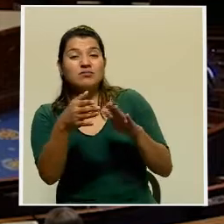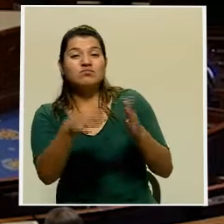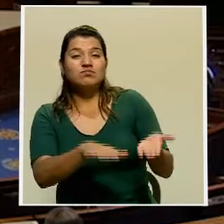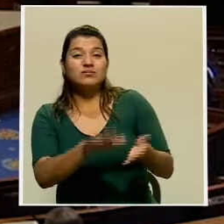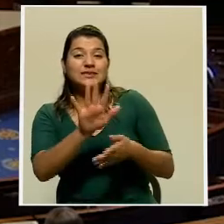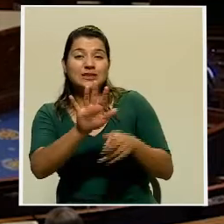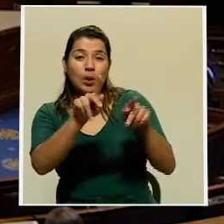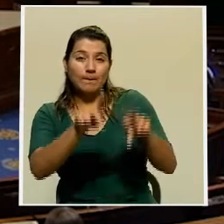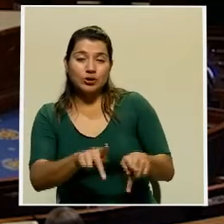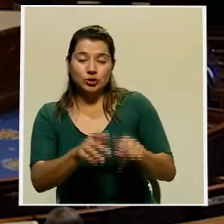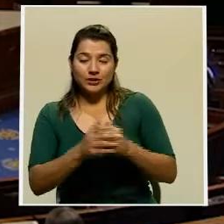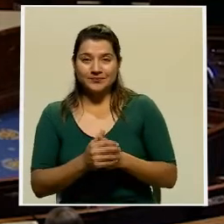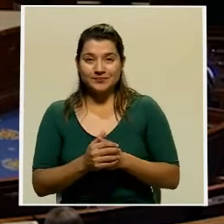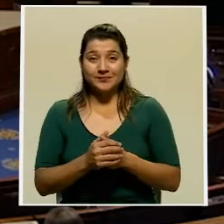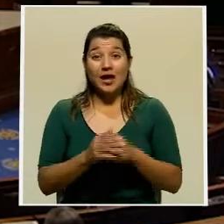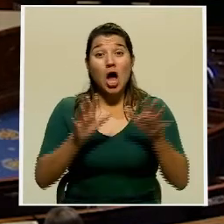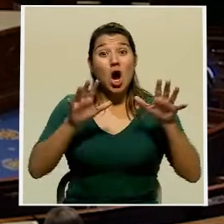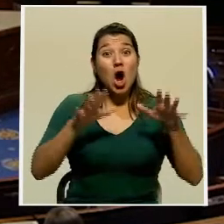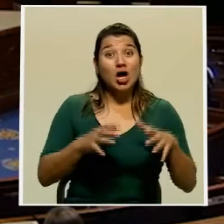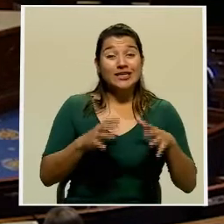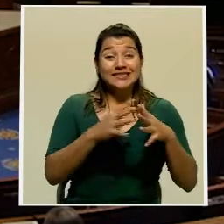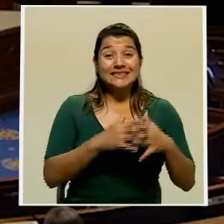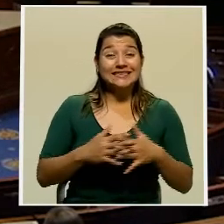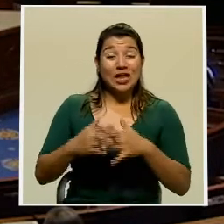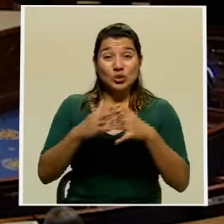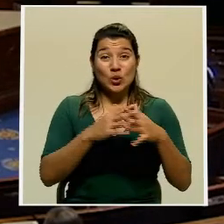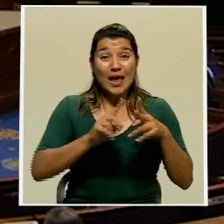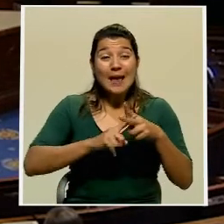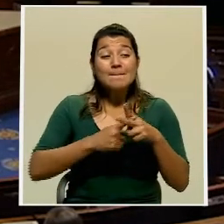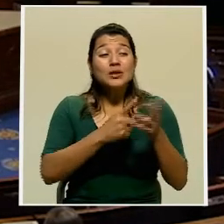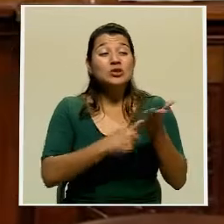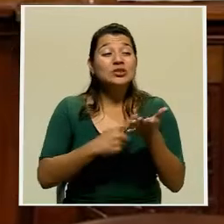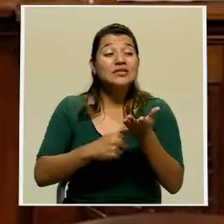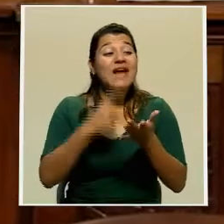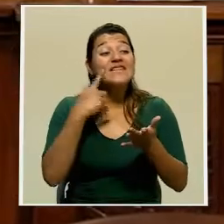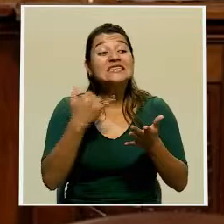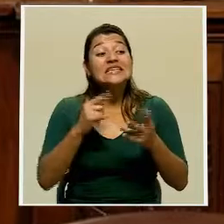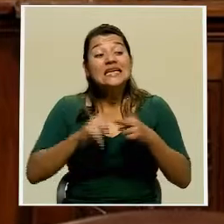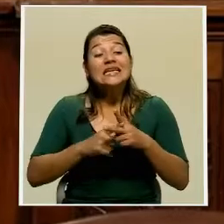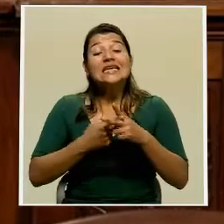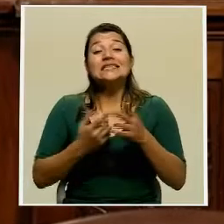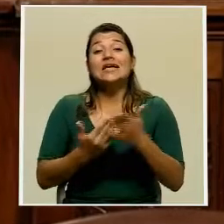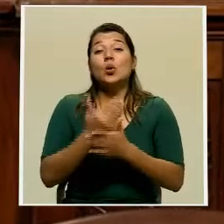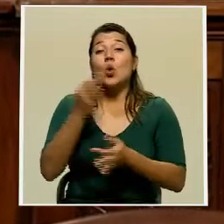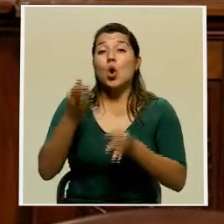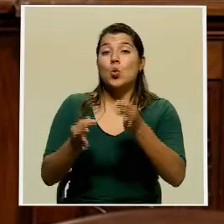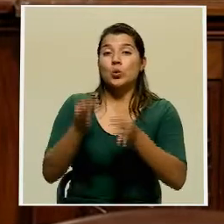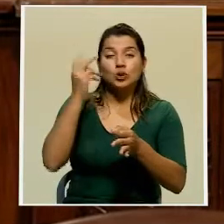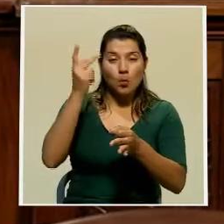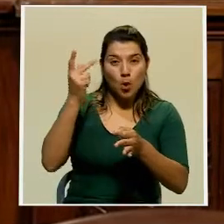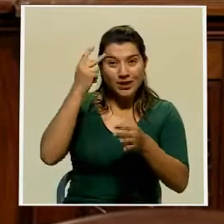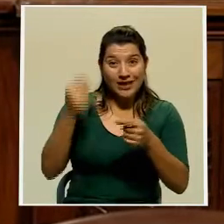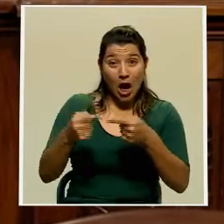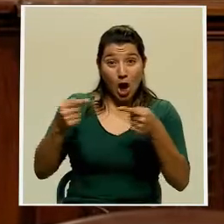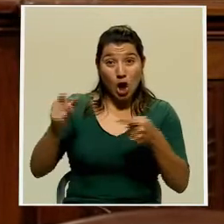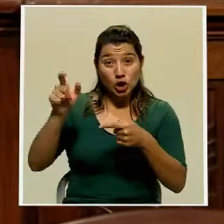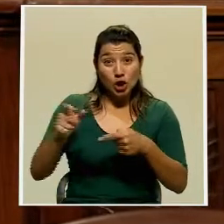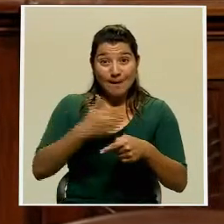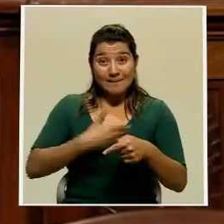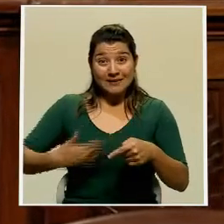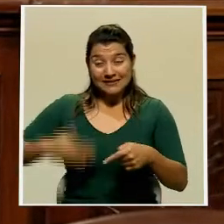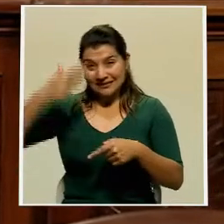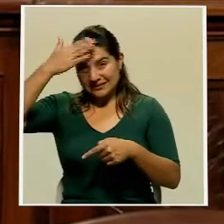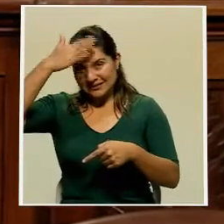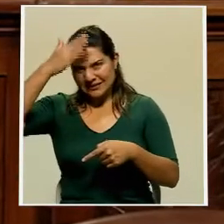El Congreso de Estados Unidos comenzó los debates sobre la apertura de un nuevo juicio político al presidente Donald Trump. El mandatario